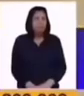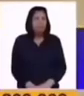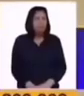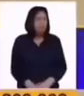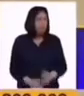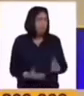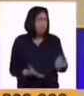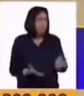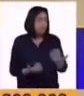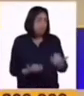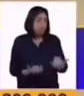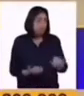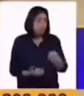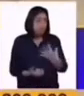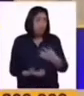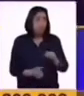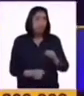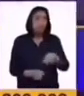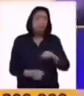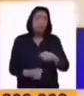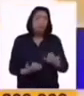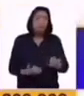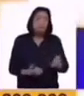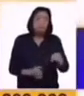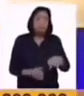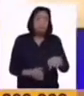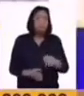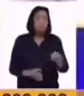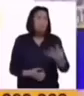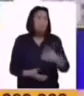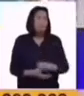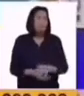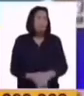¿Ya? ¿Y eso recién se han enterado aquí? Acá nos hemos enterado, sí.